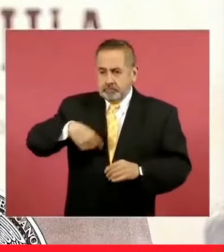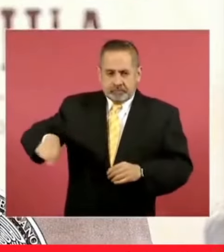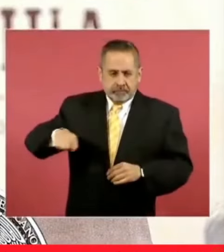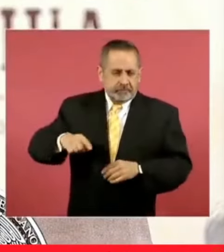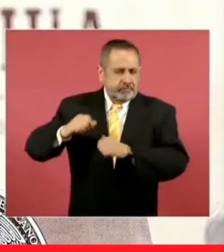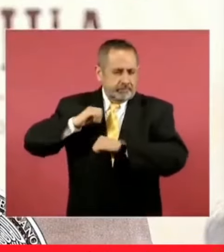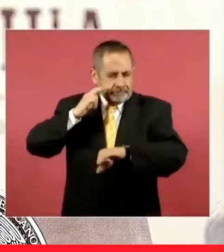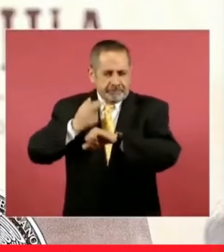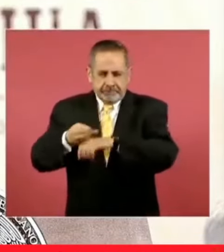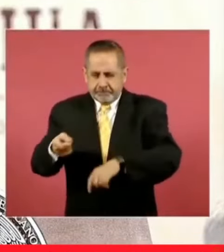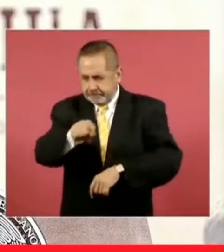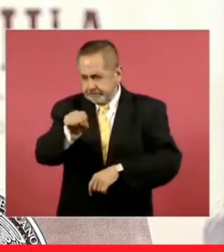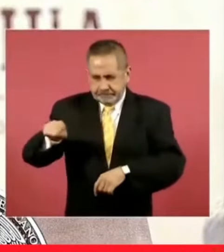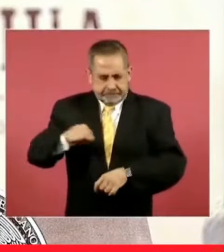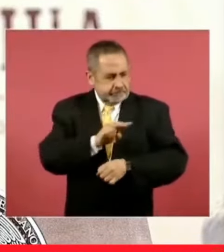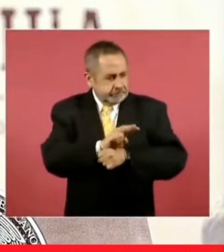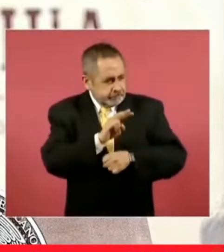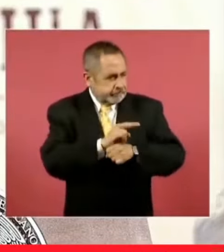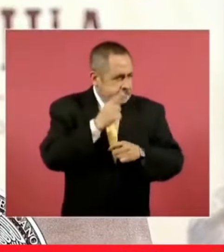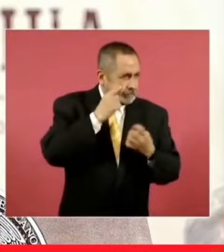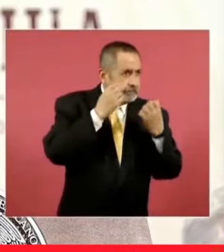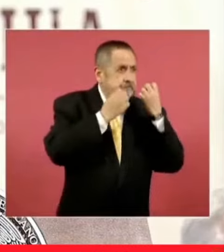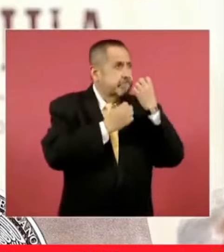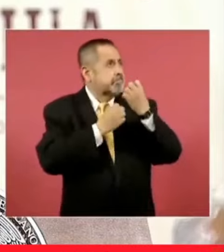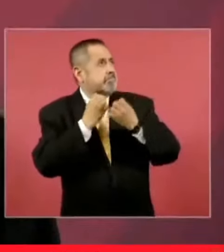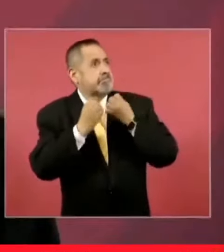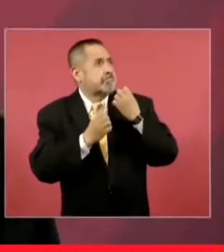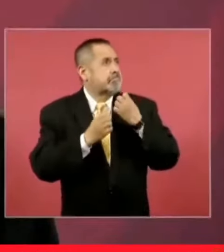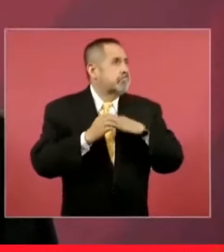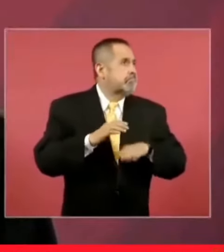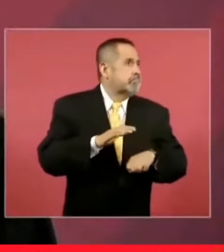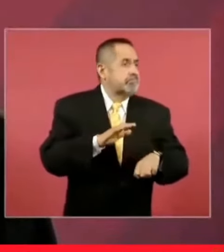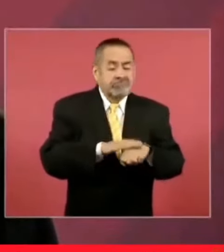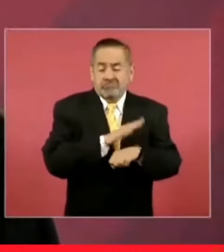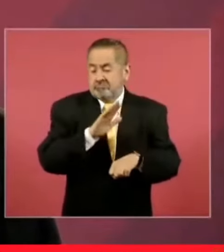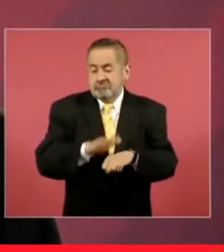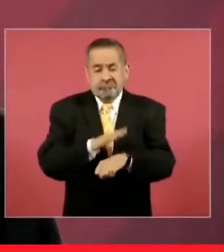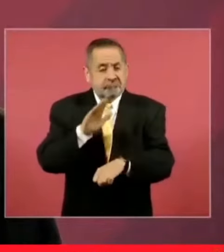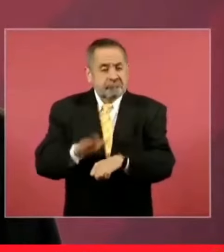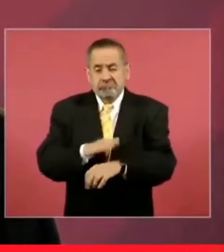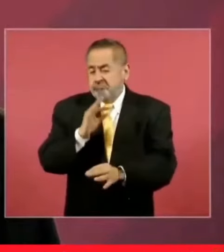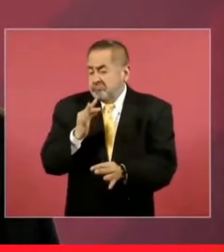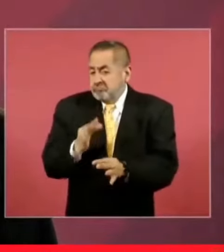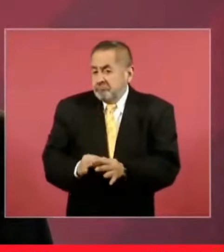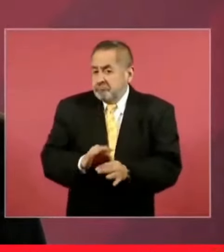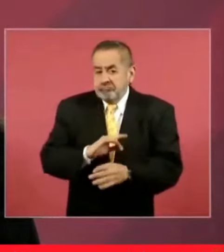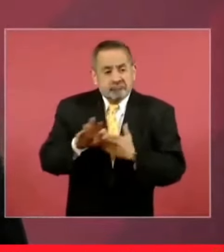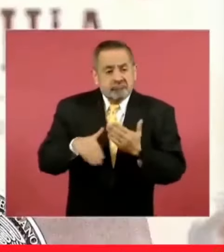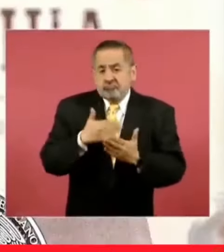que nos auditaron y nos han auditaron en los últimos tiempos.